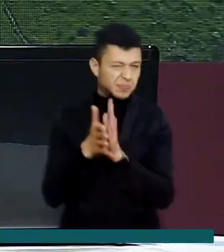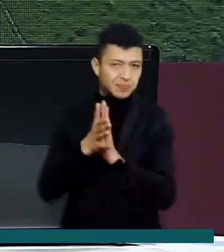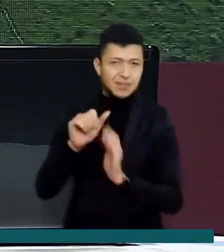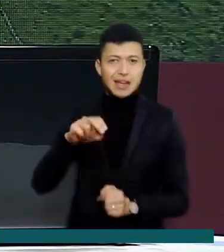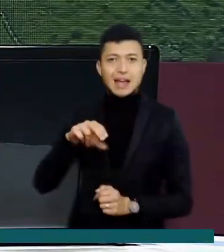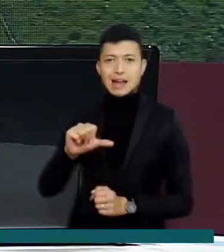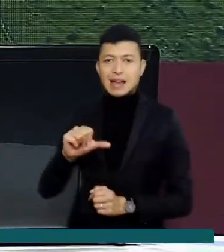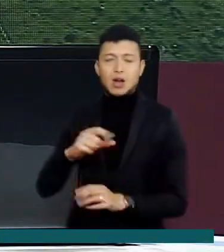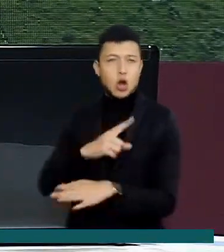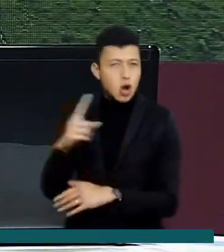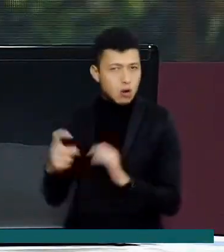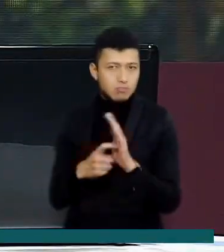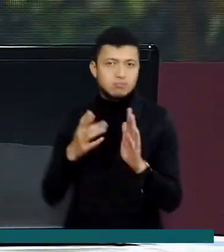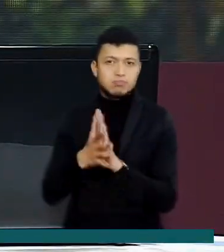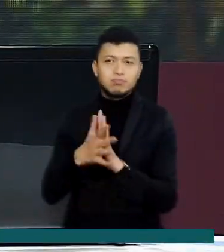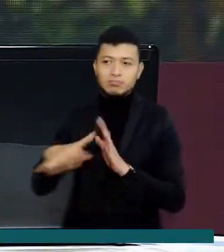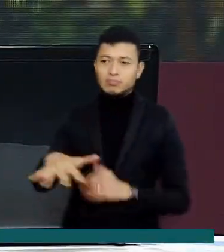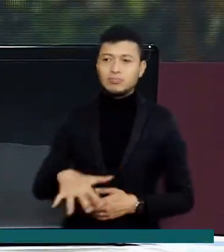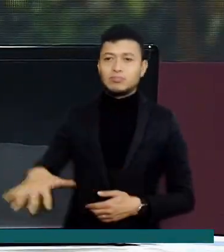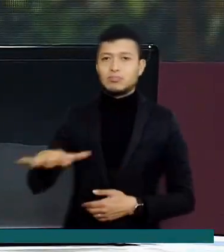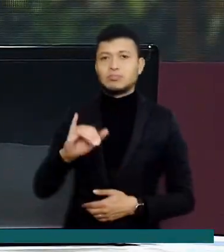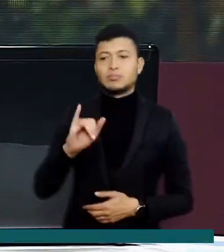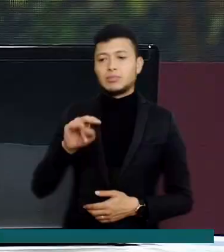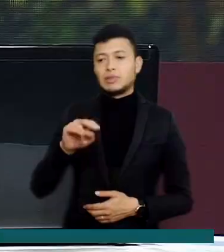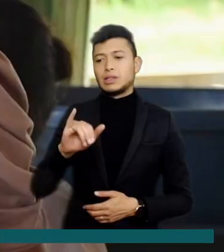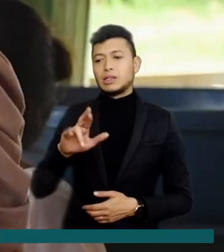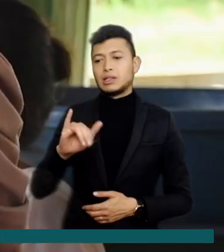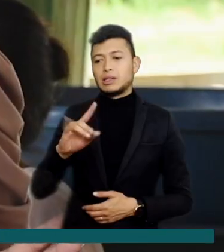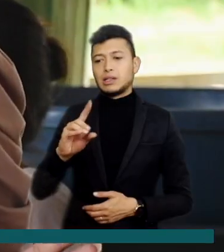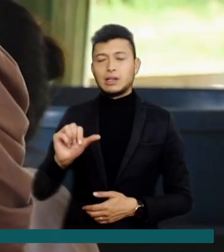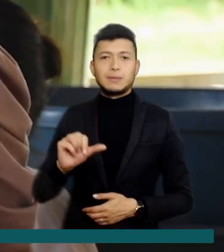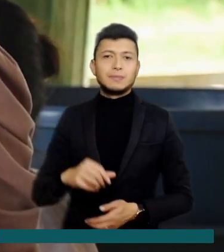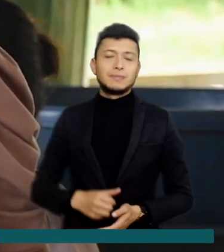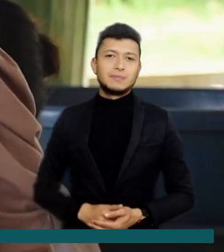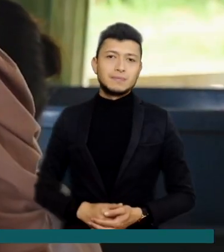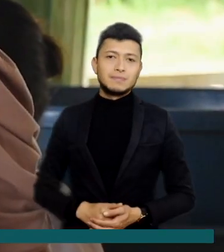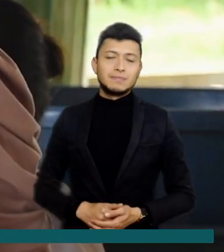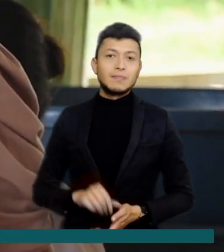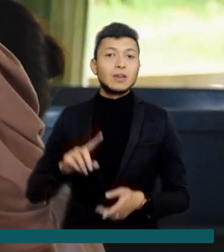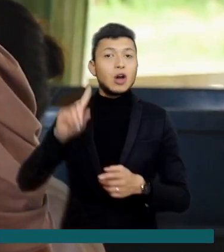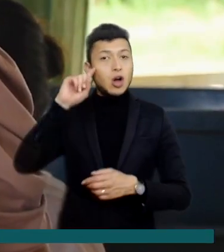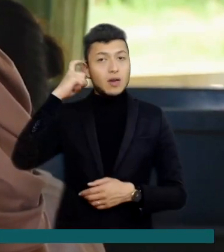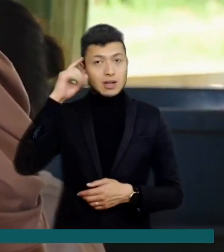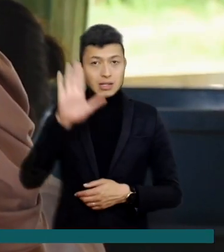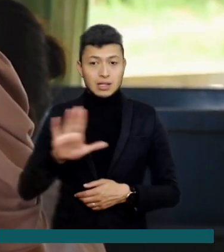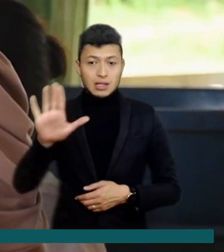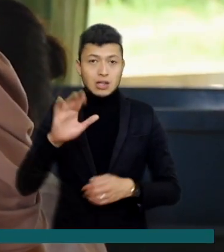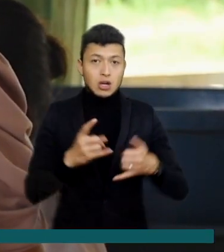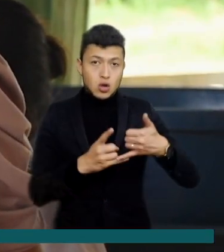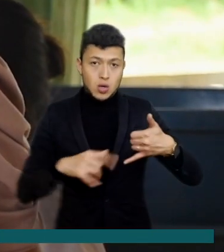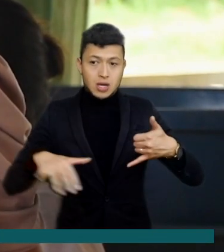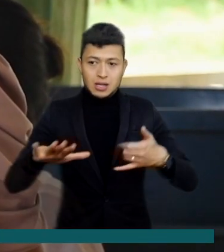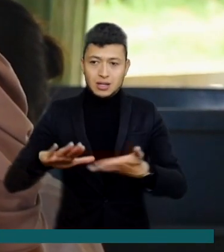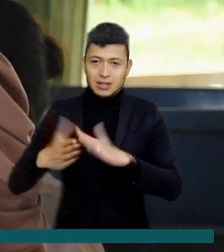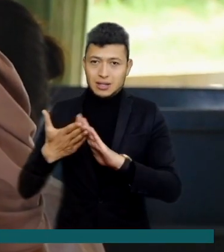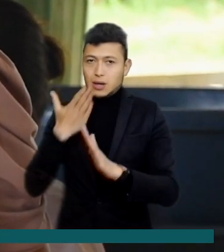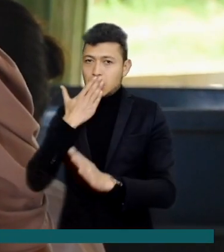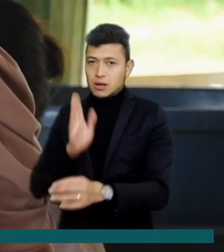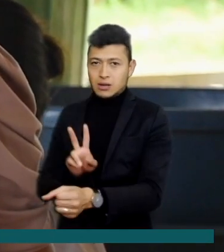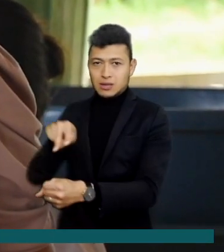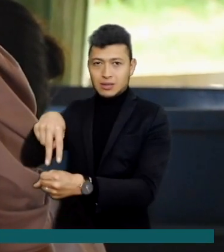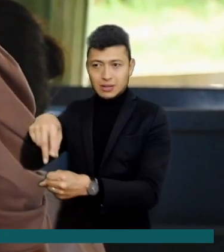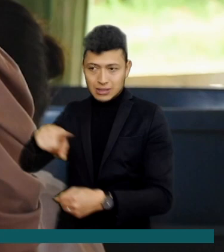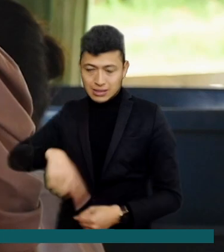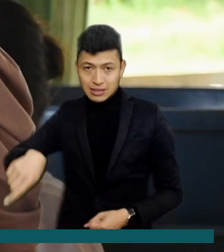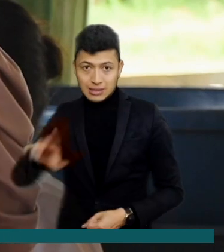Ana María Barón nos tiene toda la información desde Inídera. Entre los compromisos adquiridos por la gobernación del Guainía con los pueblos indígenas de